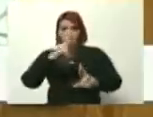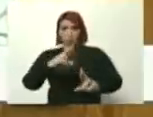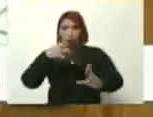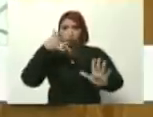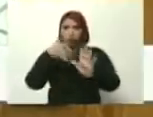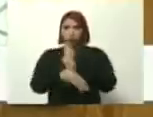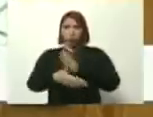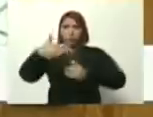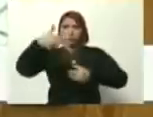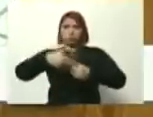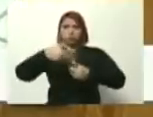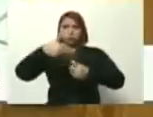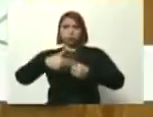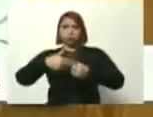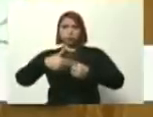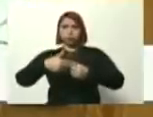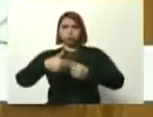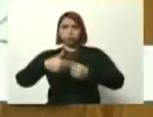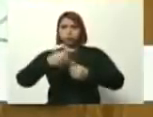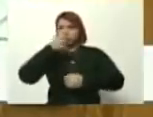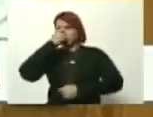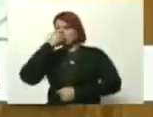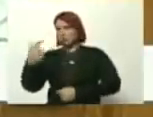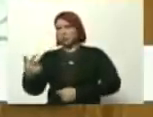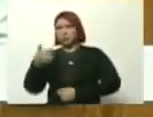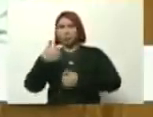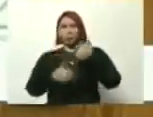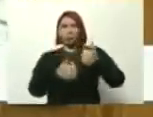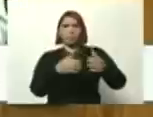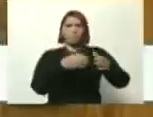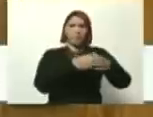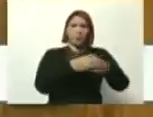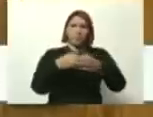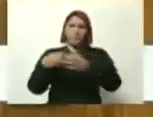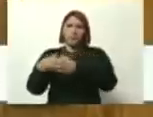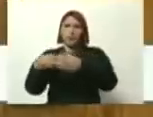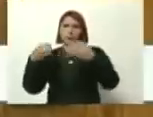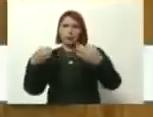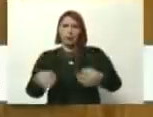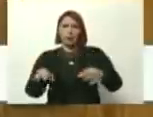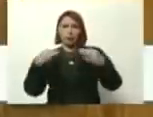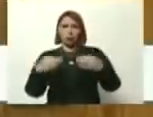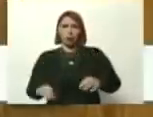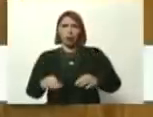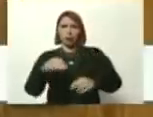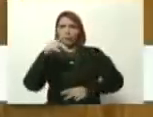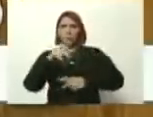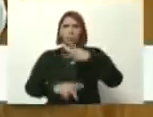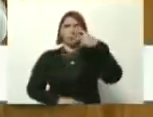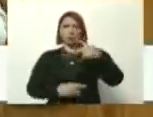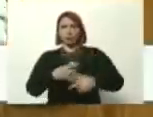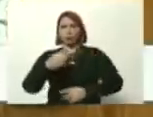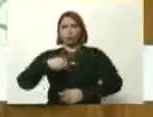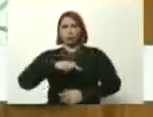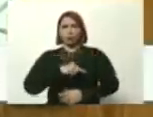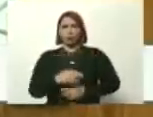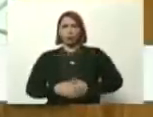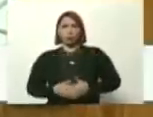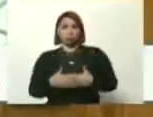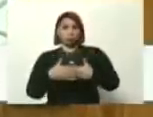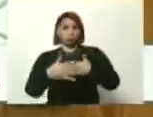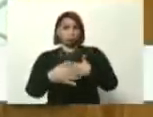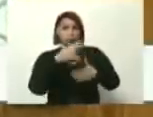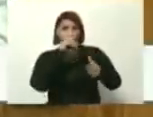renta petrolera descuidando sus sectores naturales de producción. Hemos pasado entre el año